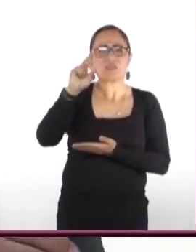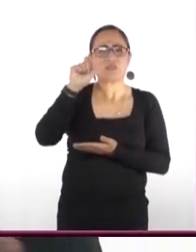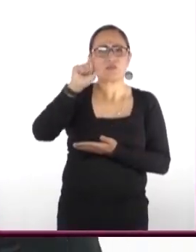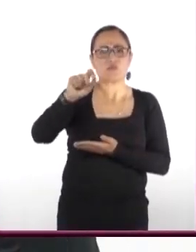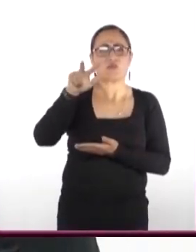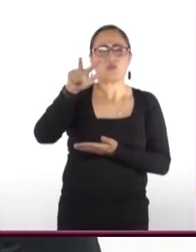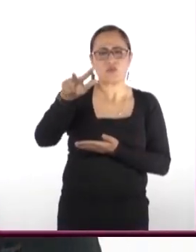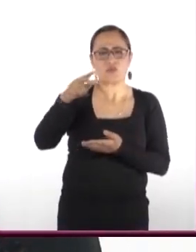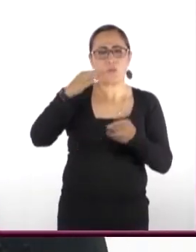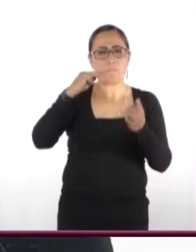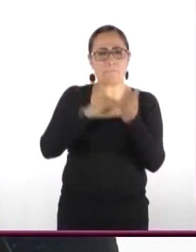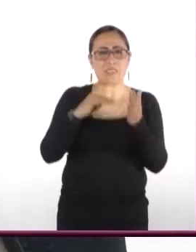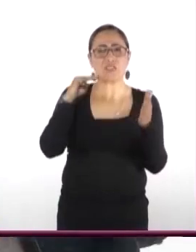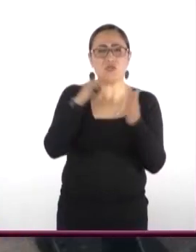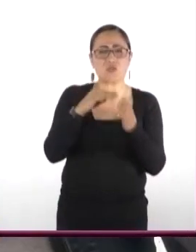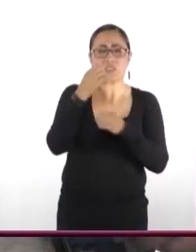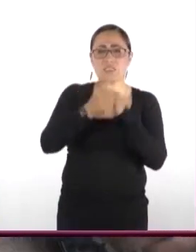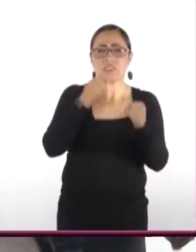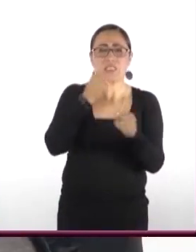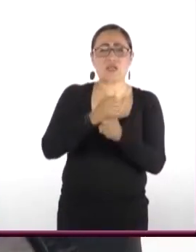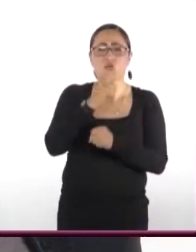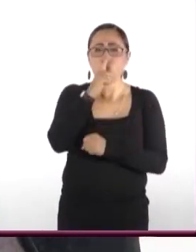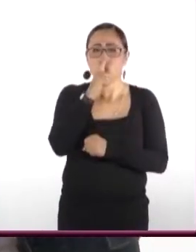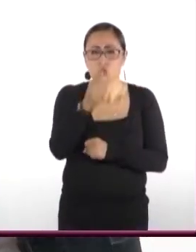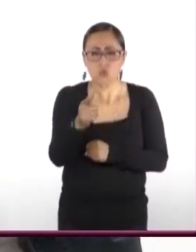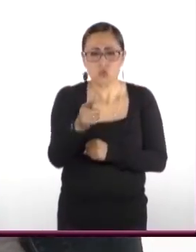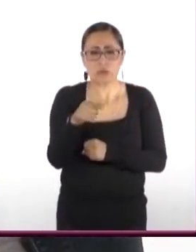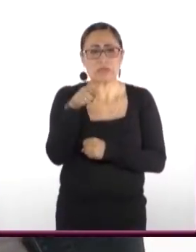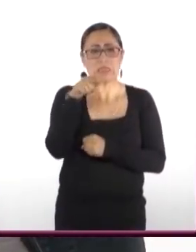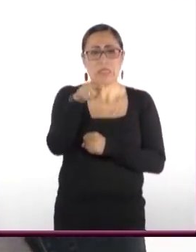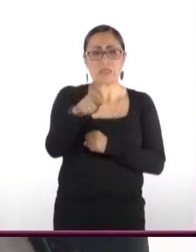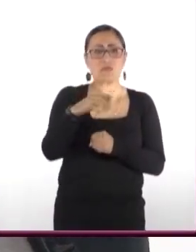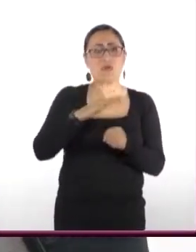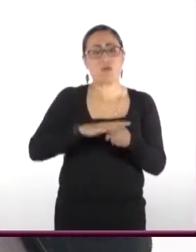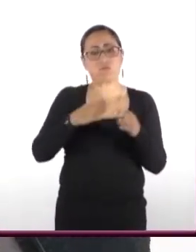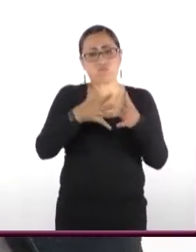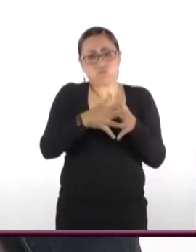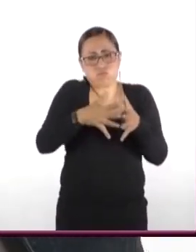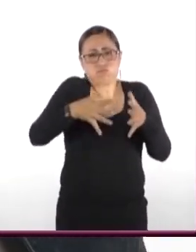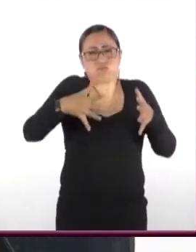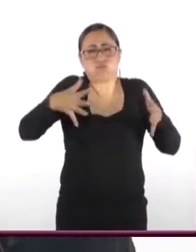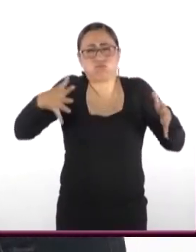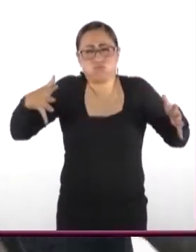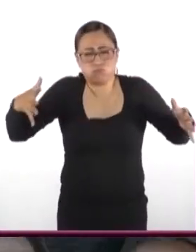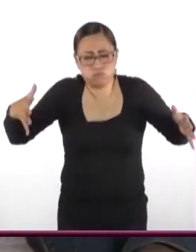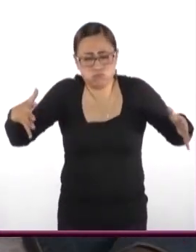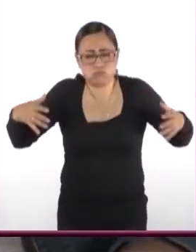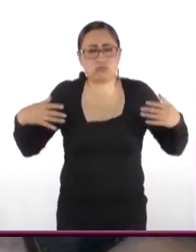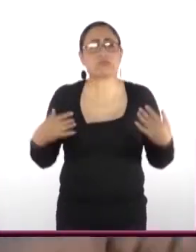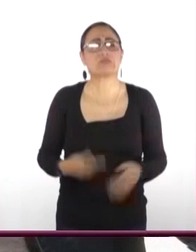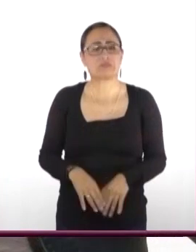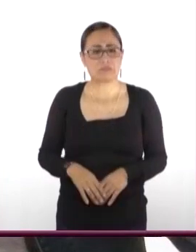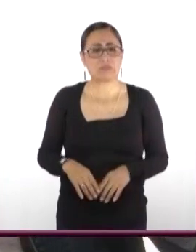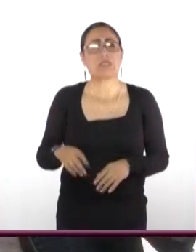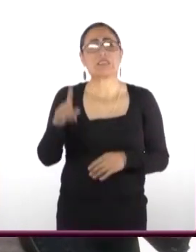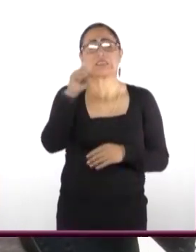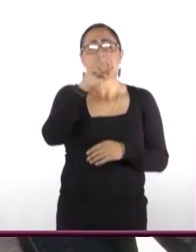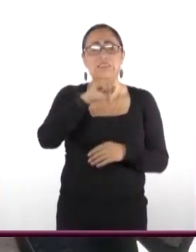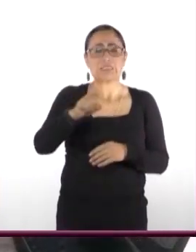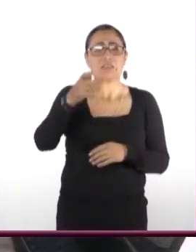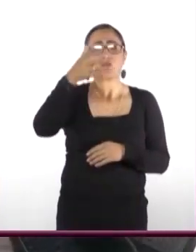130.8 millones de años luz. O sea, esta medida es mayor a lo que mide el supercúmulo de Virgo, que se estima